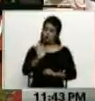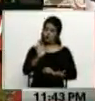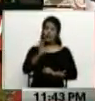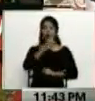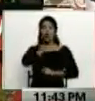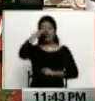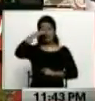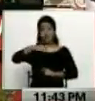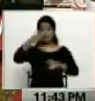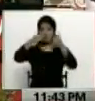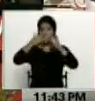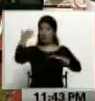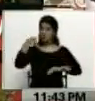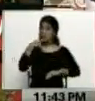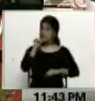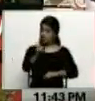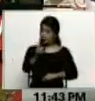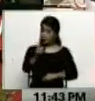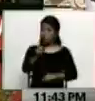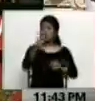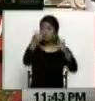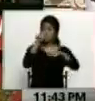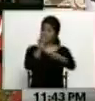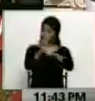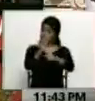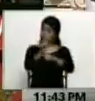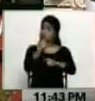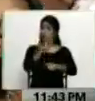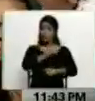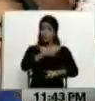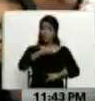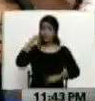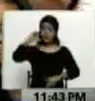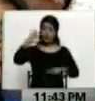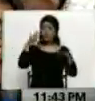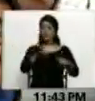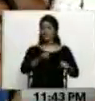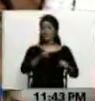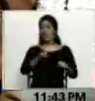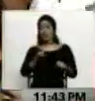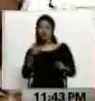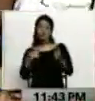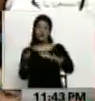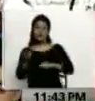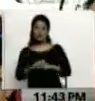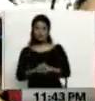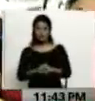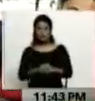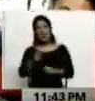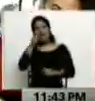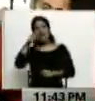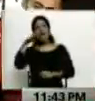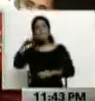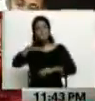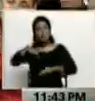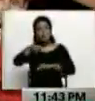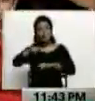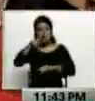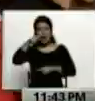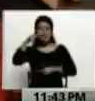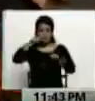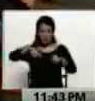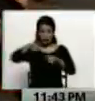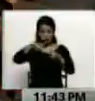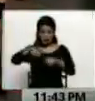otro comandante Chávez Se lo dijo muchas veces se lo dijo comandante Chávez al campesino nuestro toda